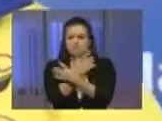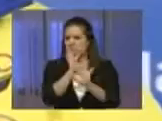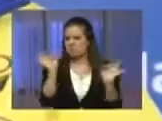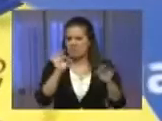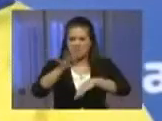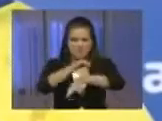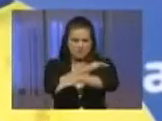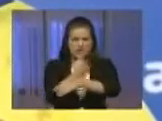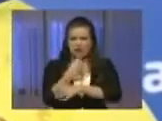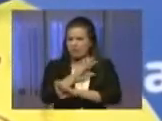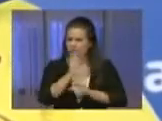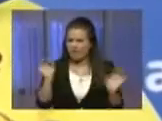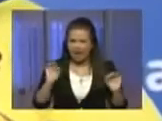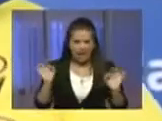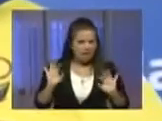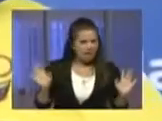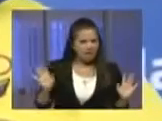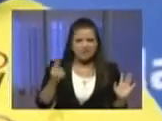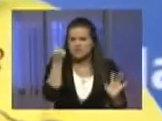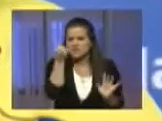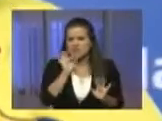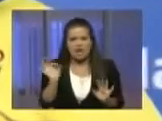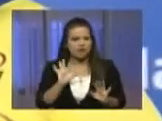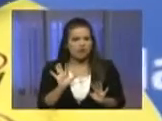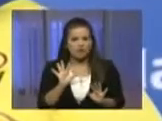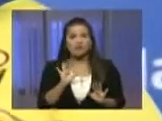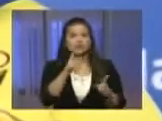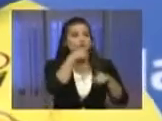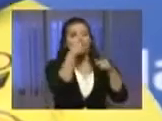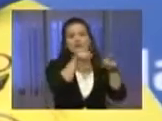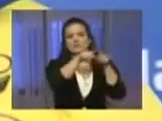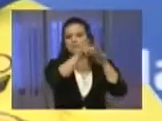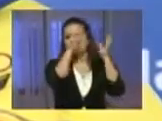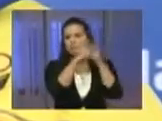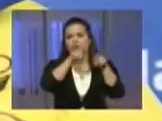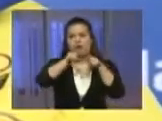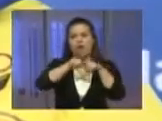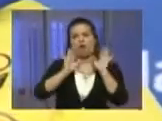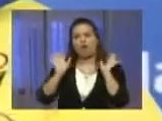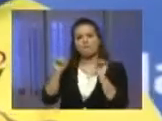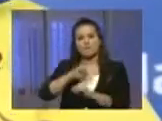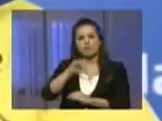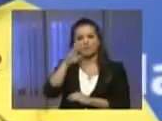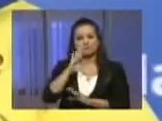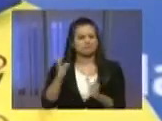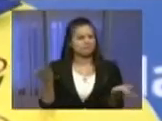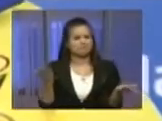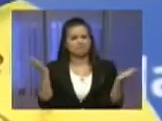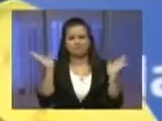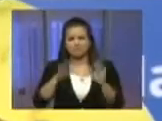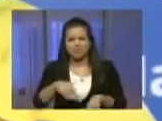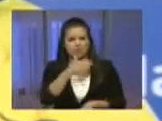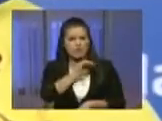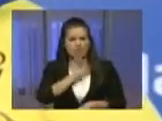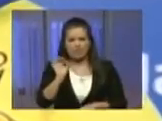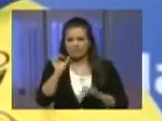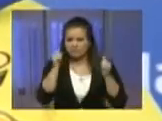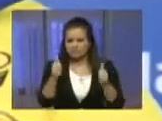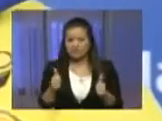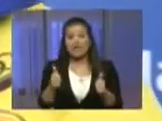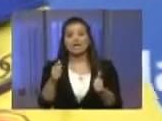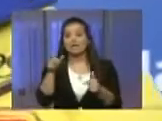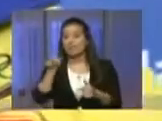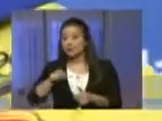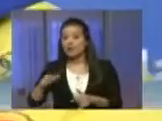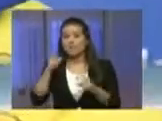publicitaria contra Brasil y nuestros muchachos están en estos momentos adaptándose lo que tiene que ver con la fase de